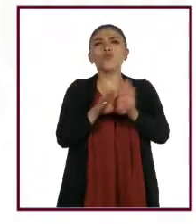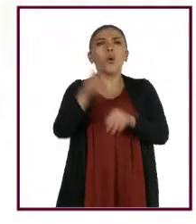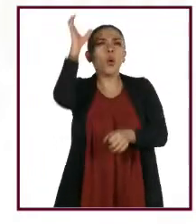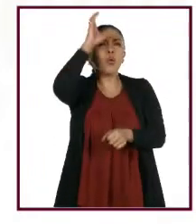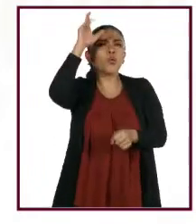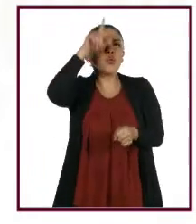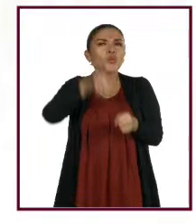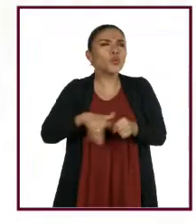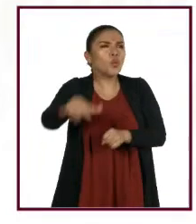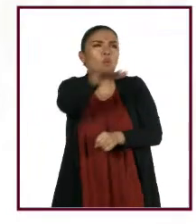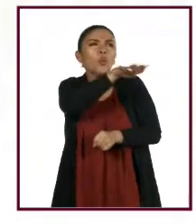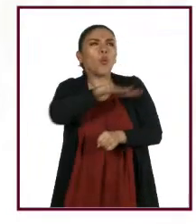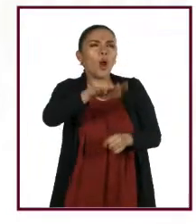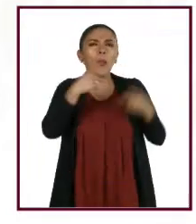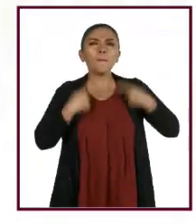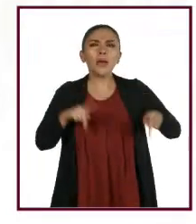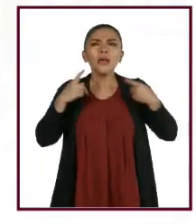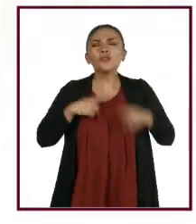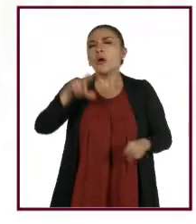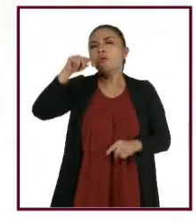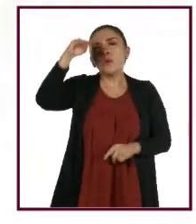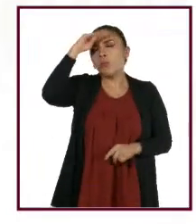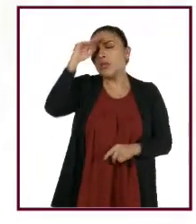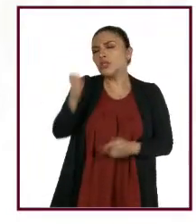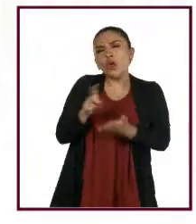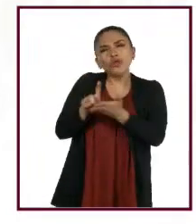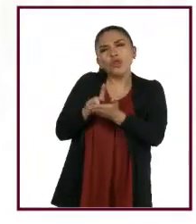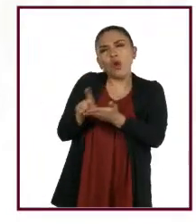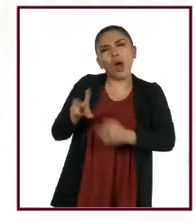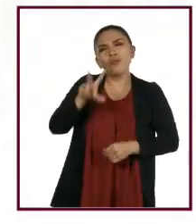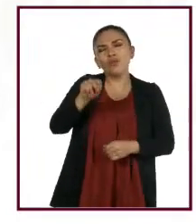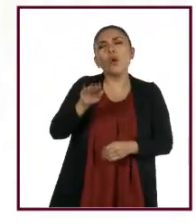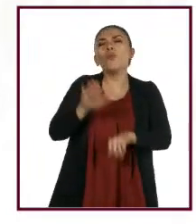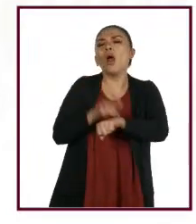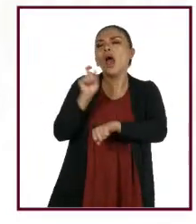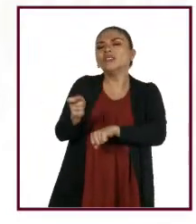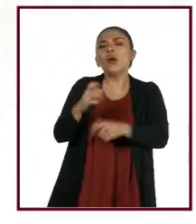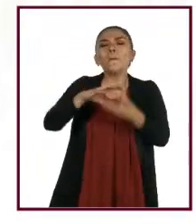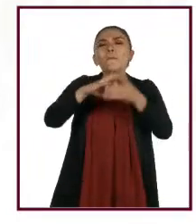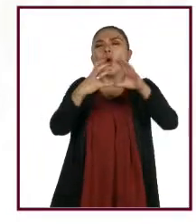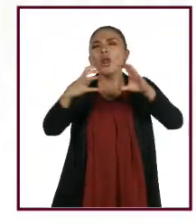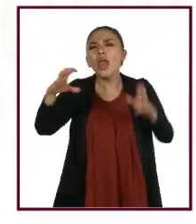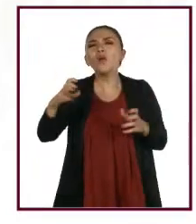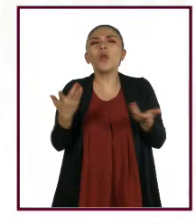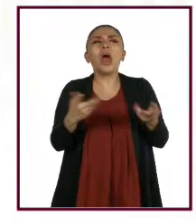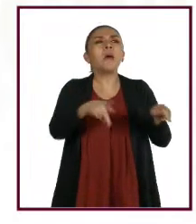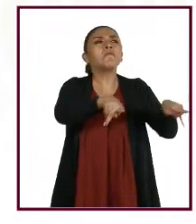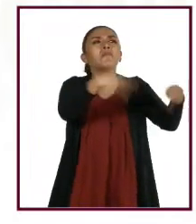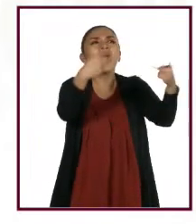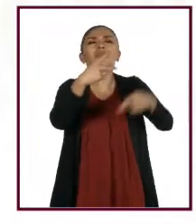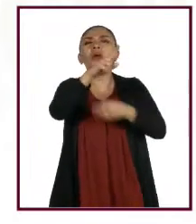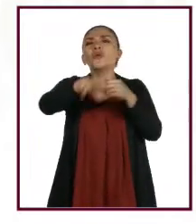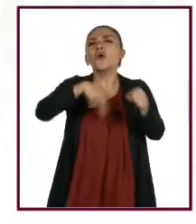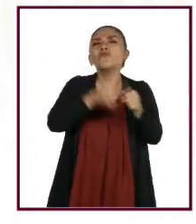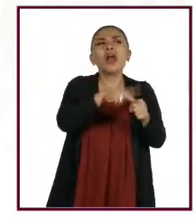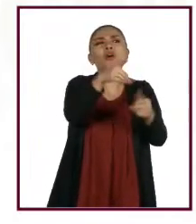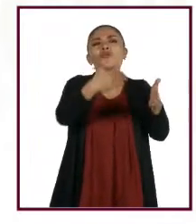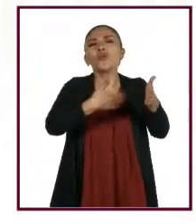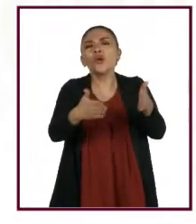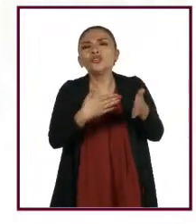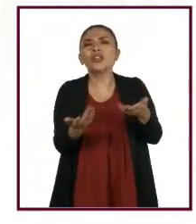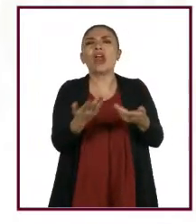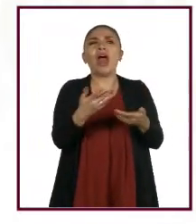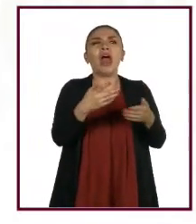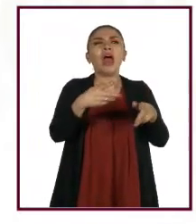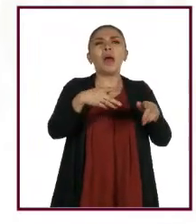cultura popular, como son moléculas o productos que están en la panadería, en las cocinas, en